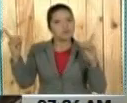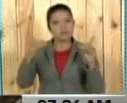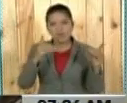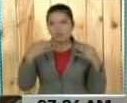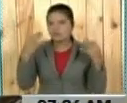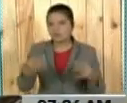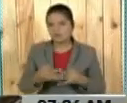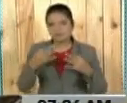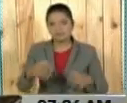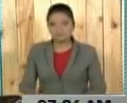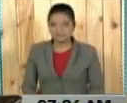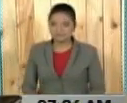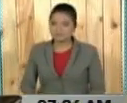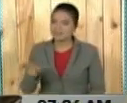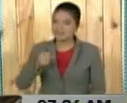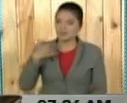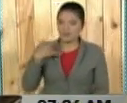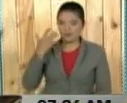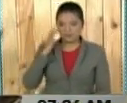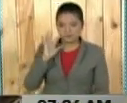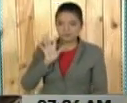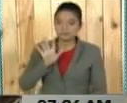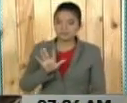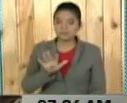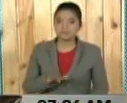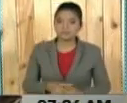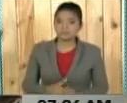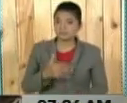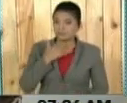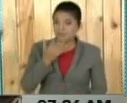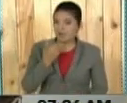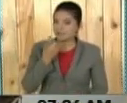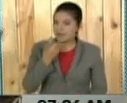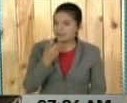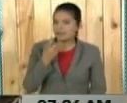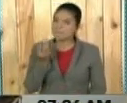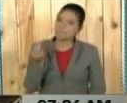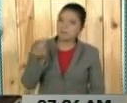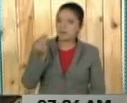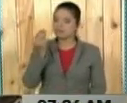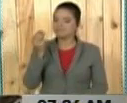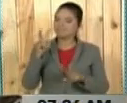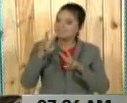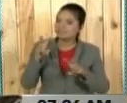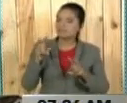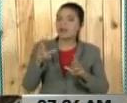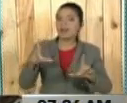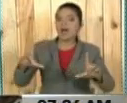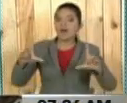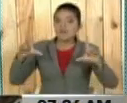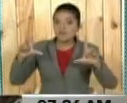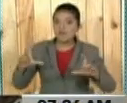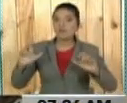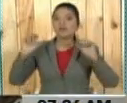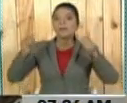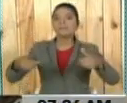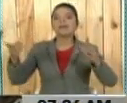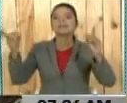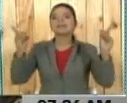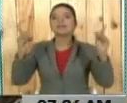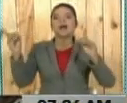creo, pero además hay algo que no se le ha sabido sacar partido a eso. La foto del inicio del diálogo es una